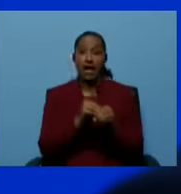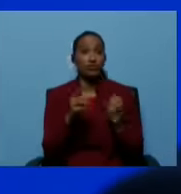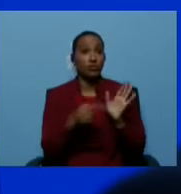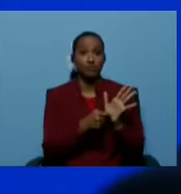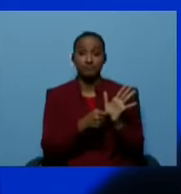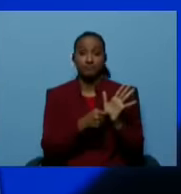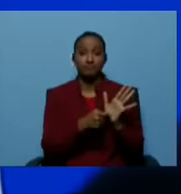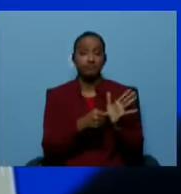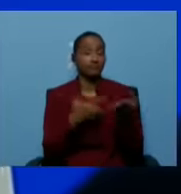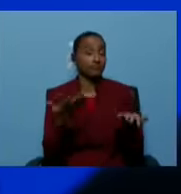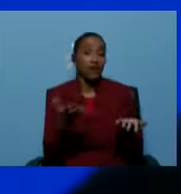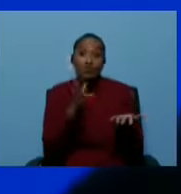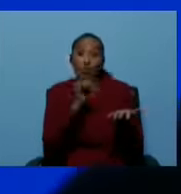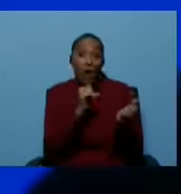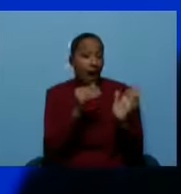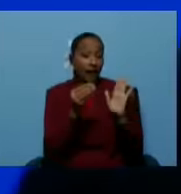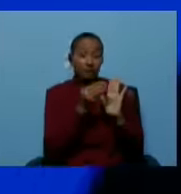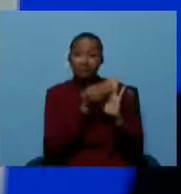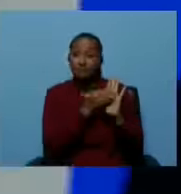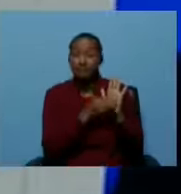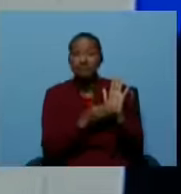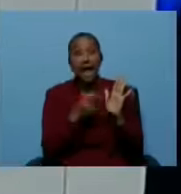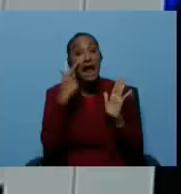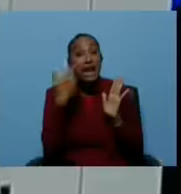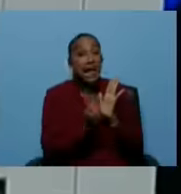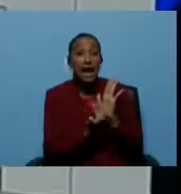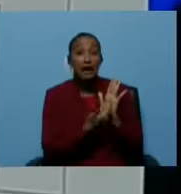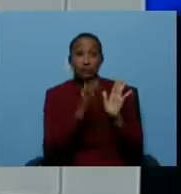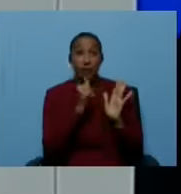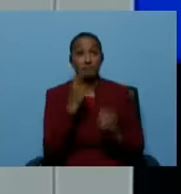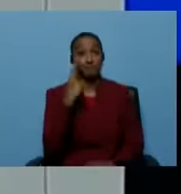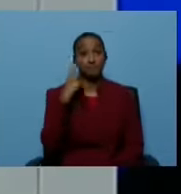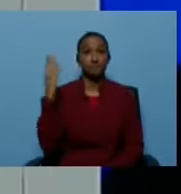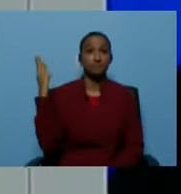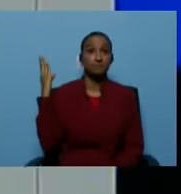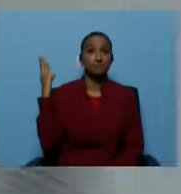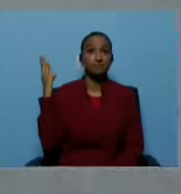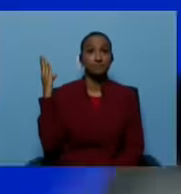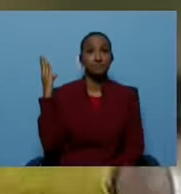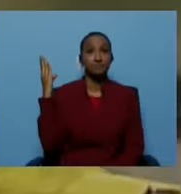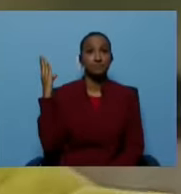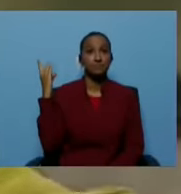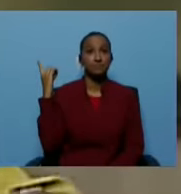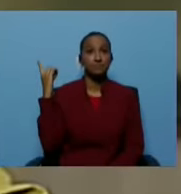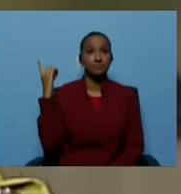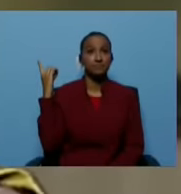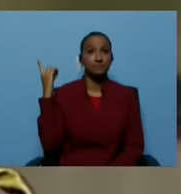igualito, sin datos. El resaltador es el recuadro rojo, el rojo.